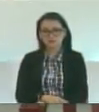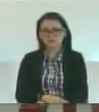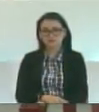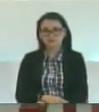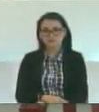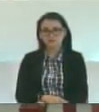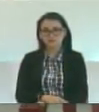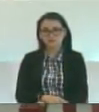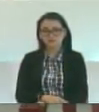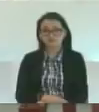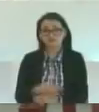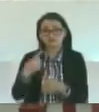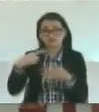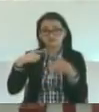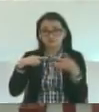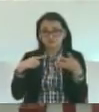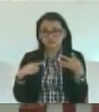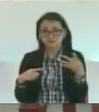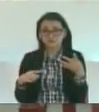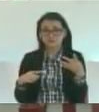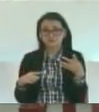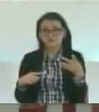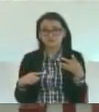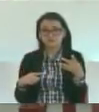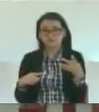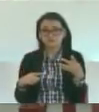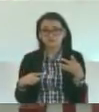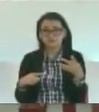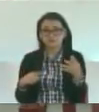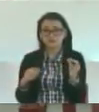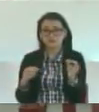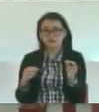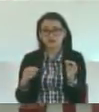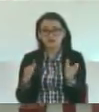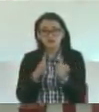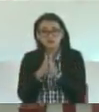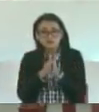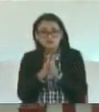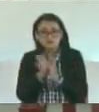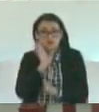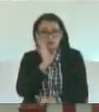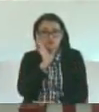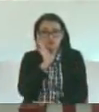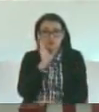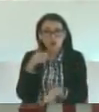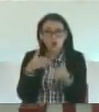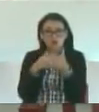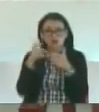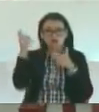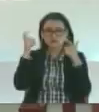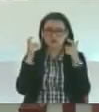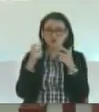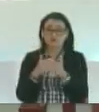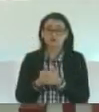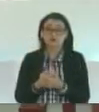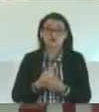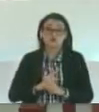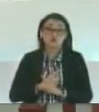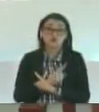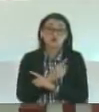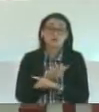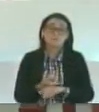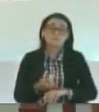Y en múltiples hechos, eventos de conspiración. Y los niveles de tensión llegaron